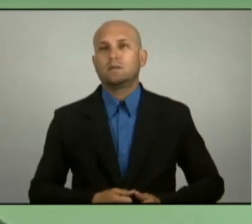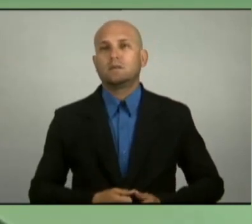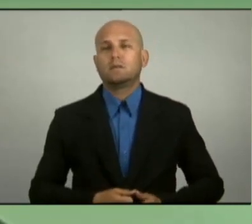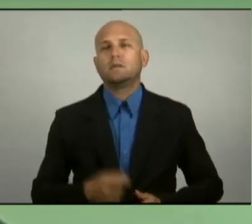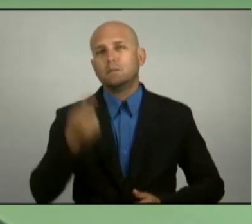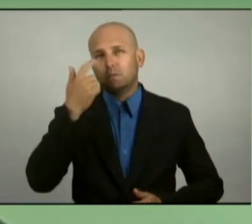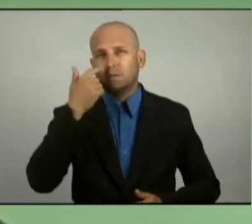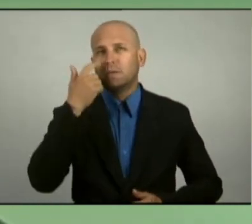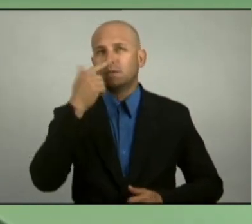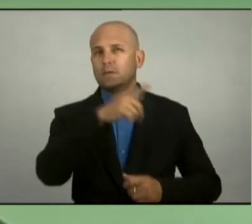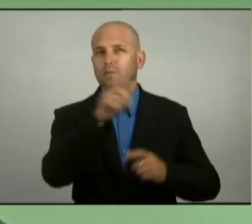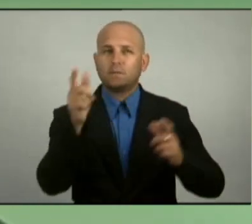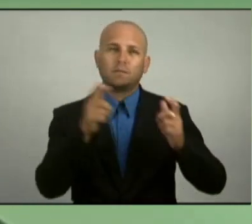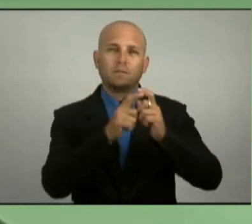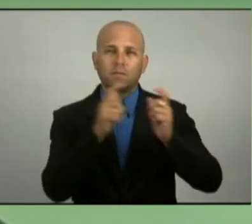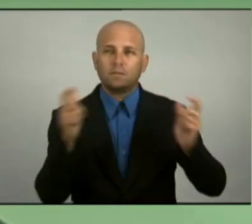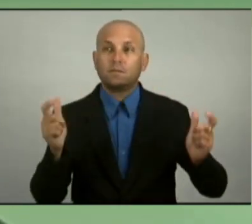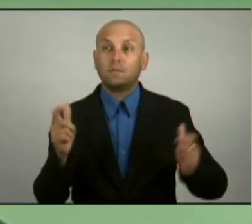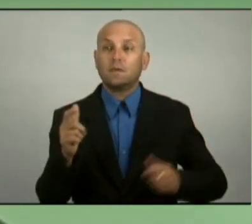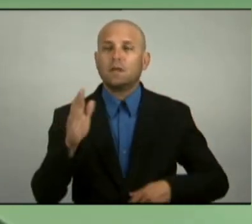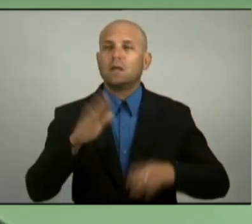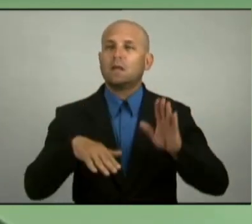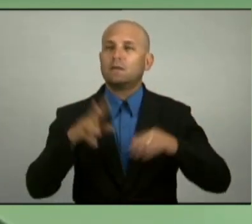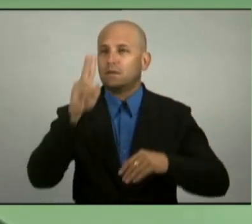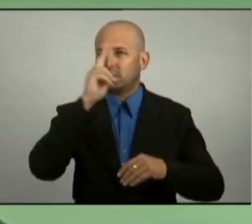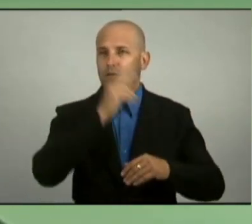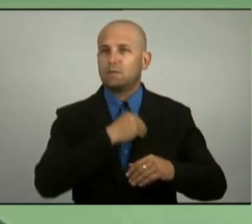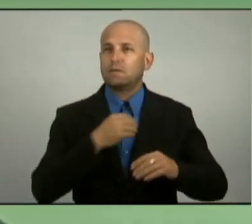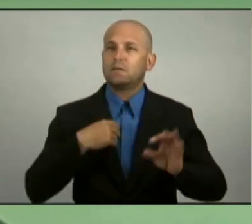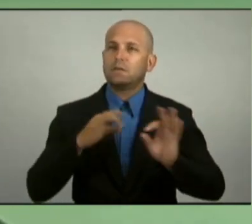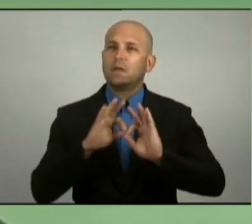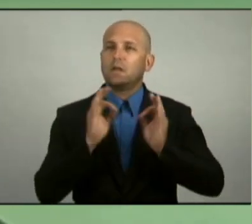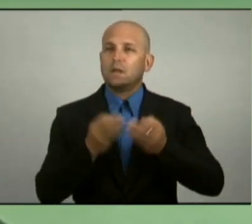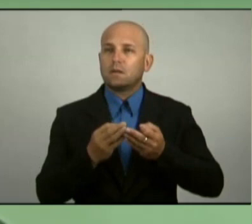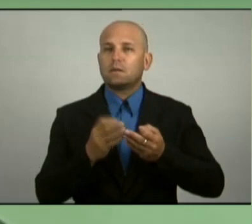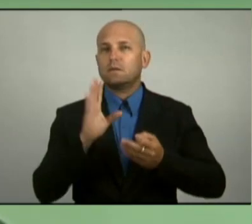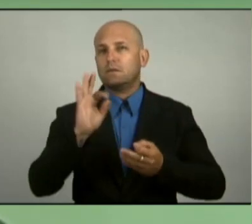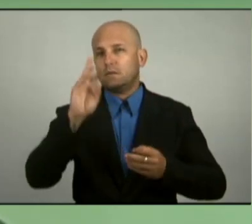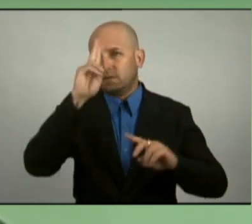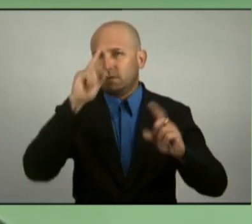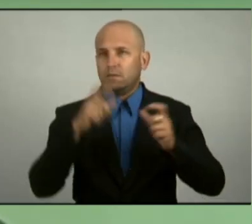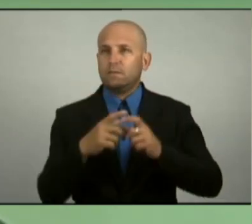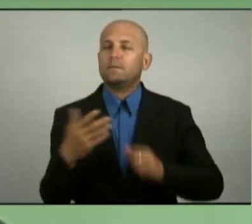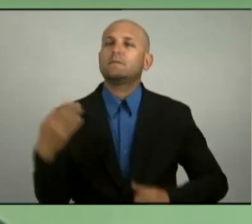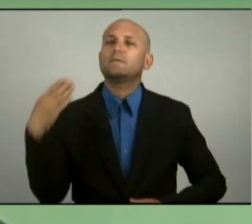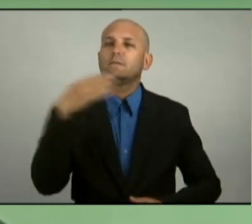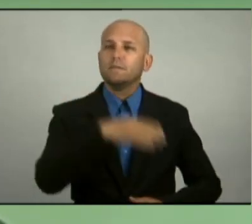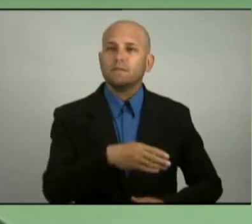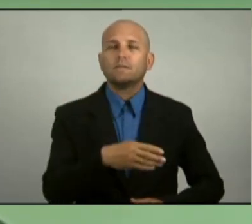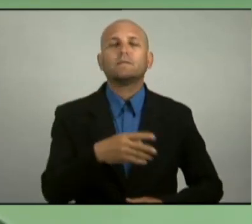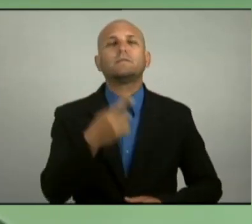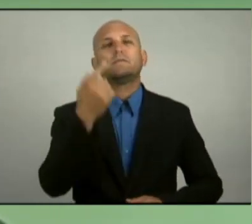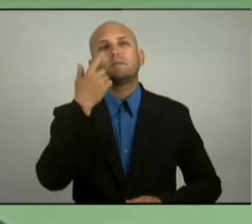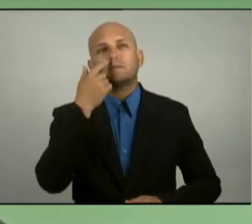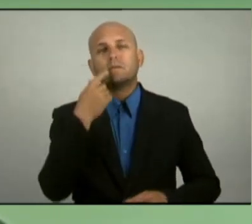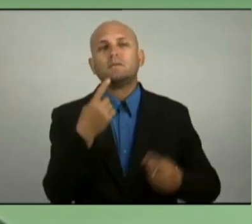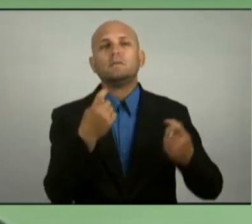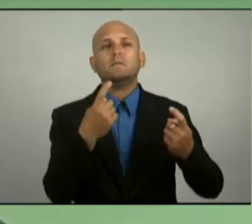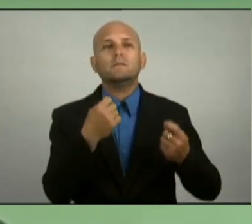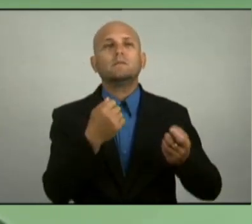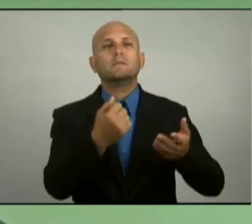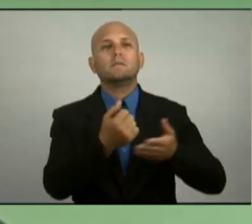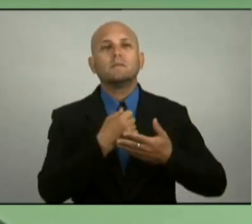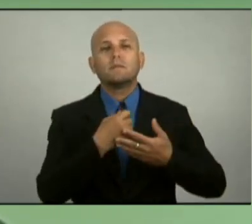muy frecuente eh sobre todo en la atención primaria de salud que las personas vayan en busca de ayuda Generalmente buscando